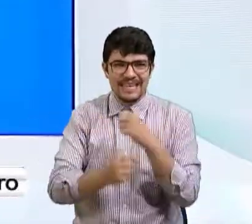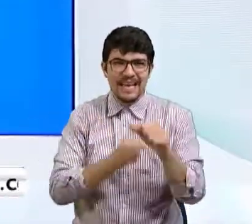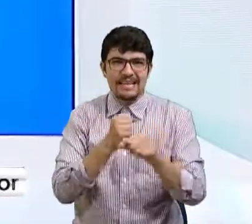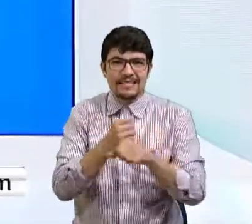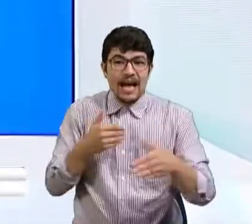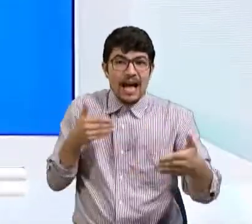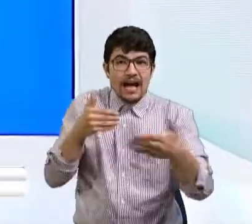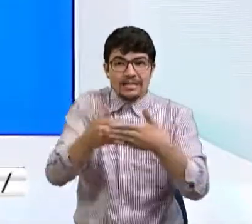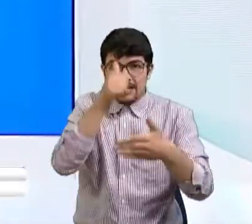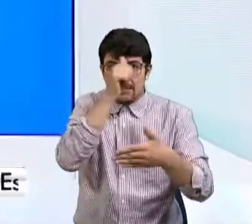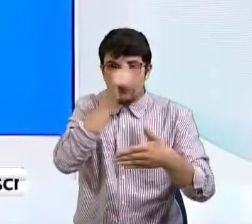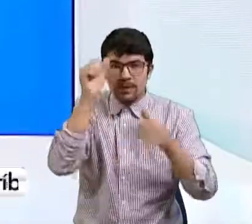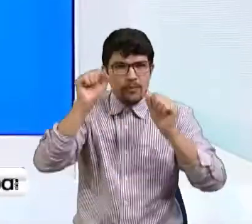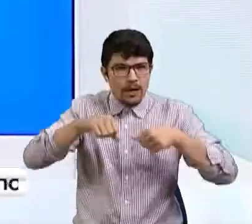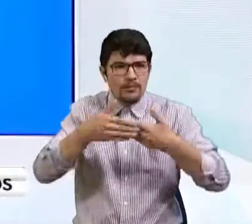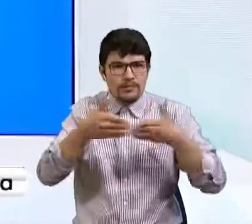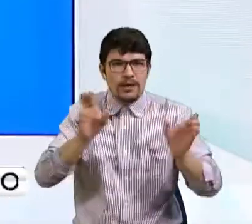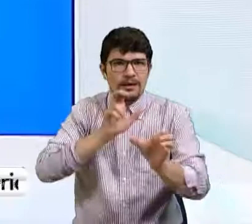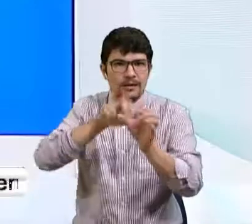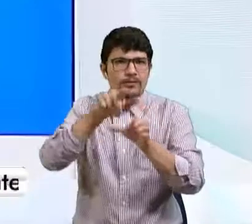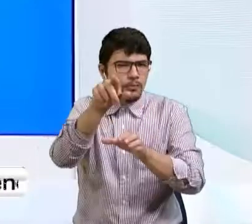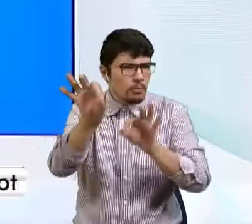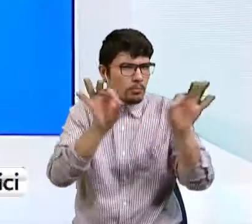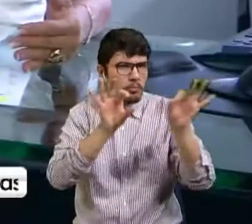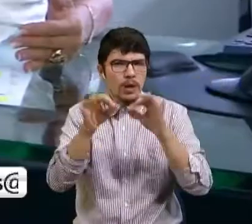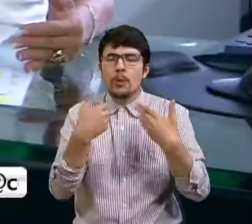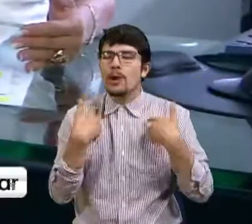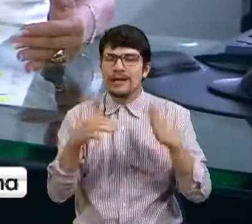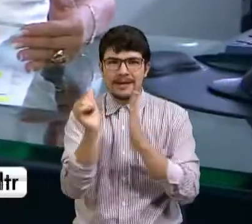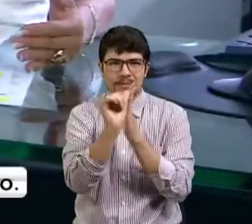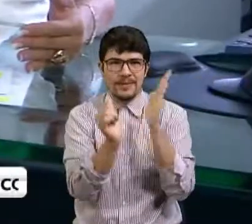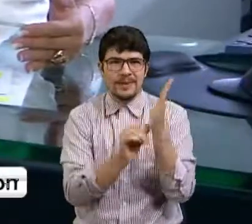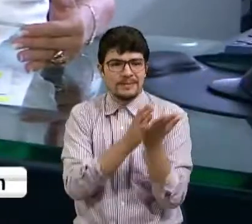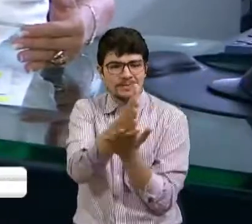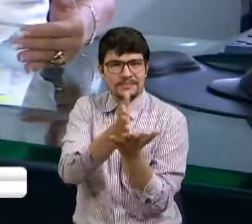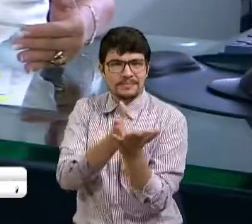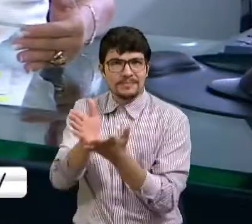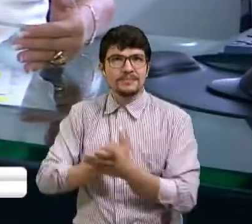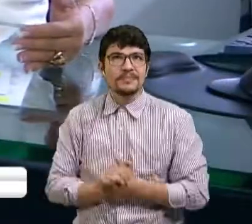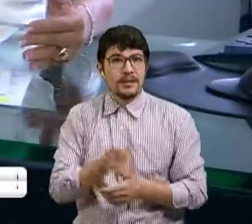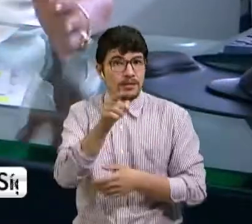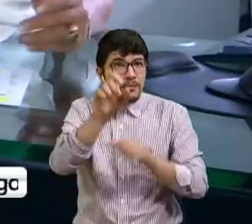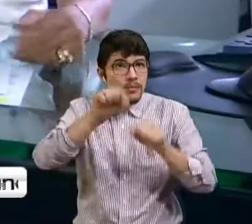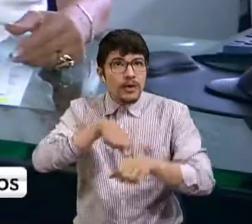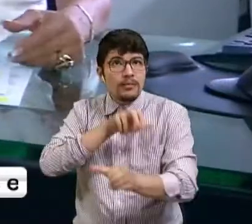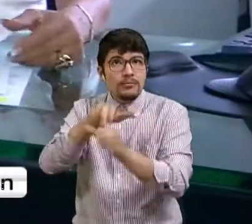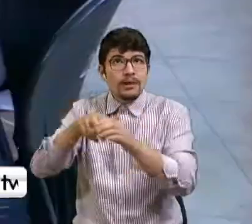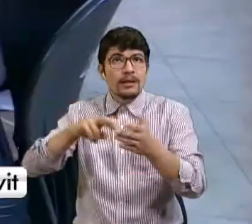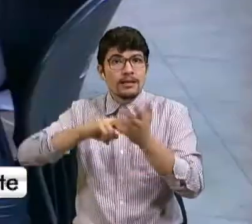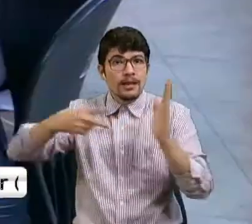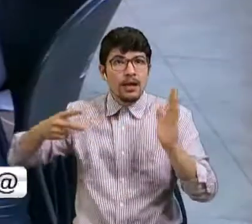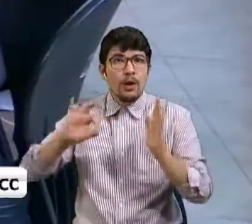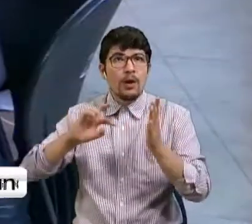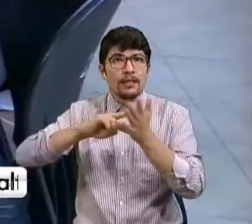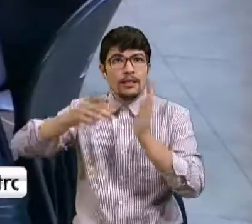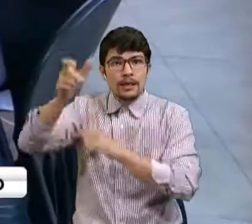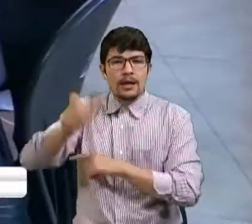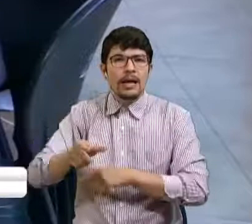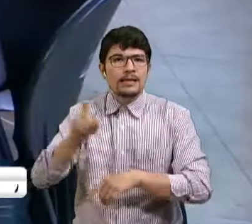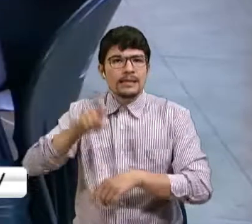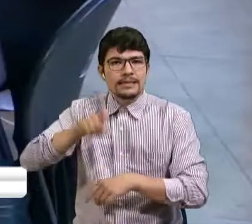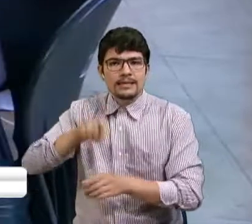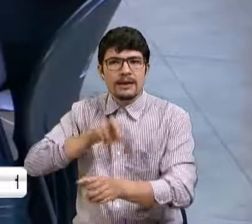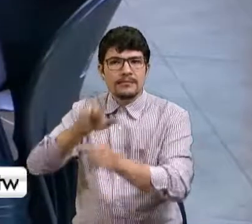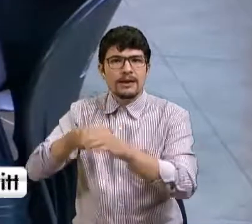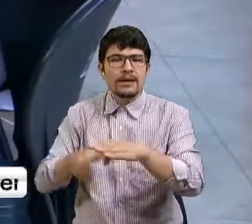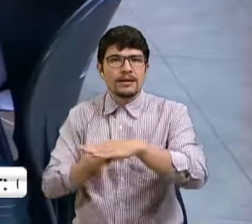plataforma para matricularse en el programa elegido para tener acceso a un programa técnico o tecnológico es necesario inscribirse a través de la